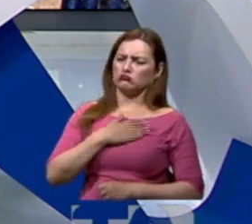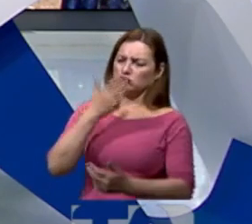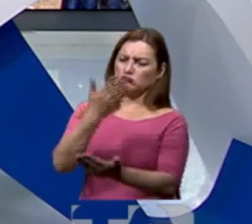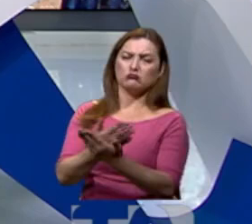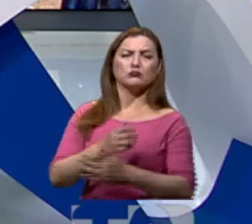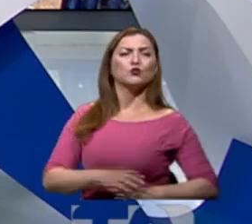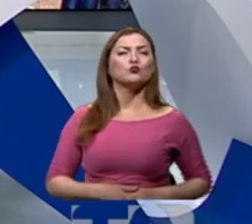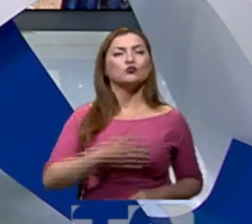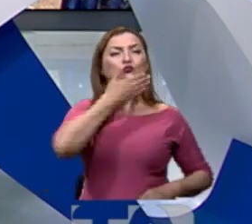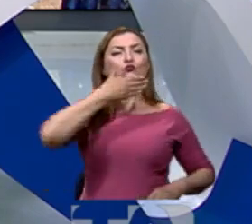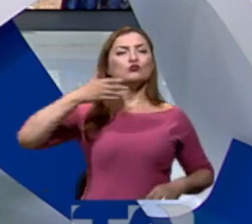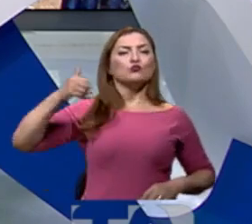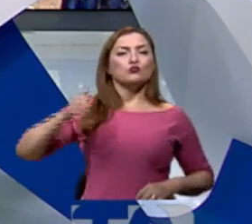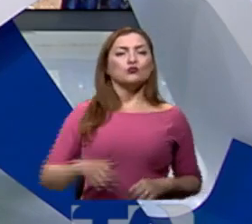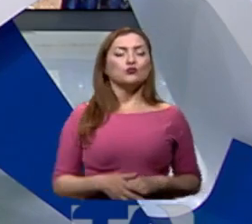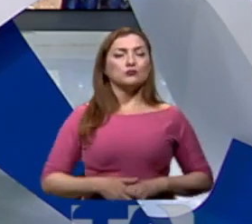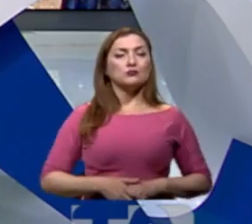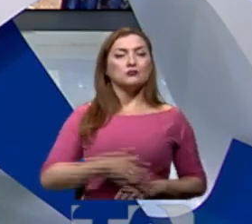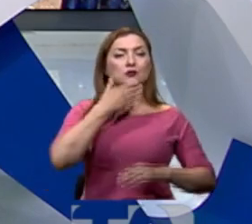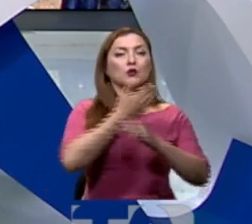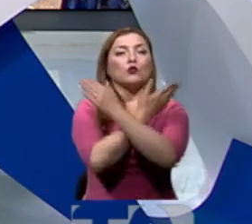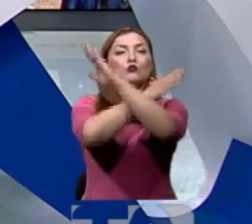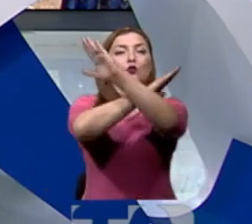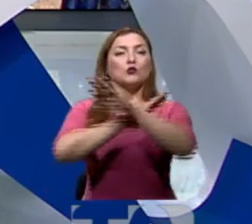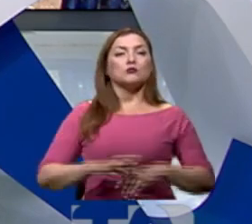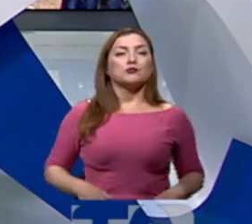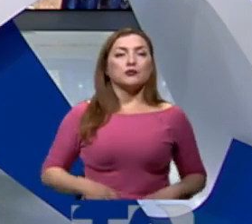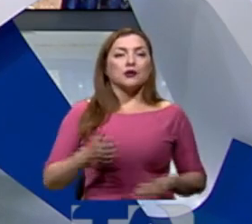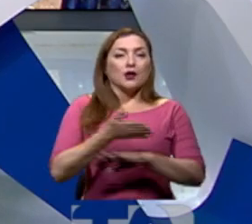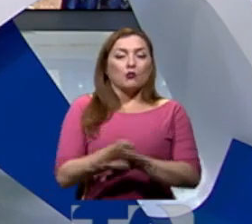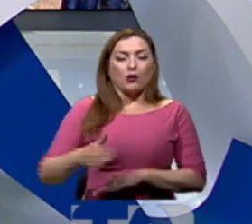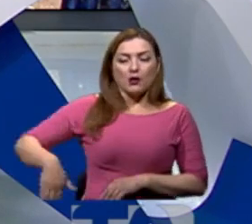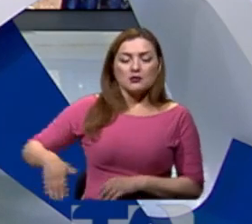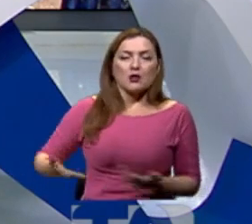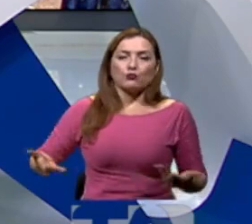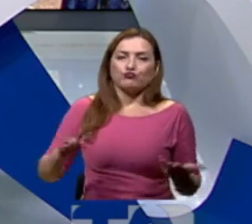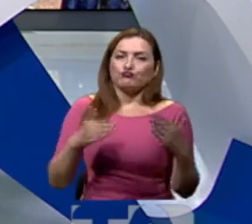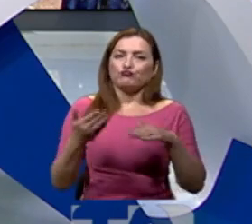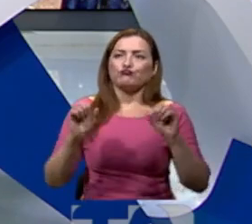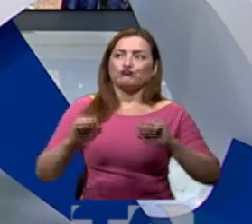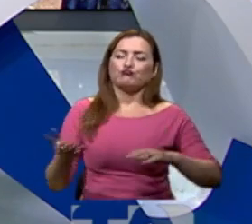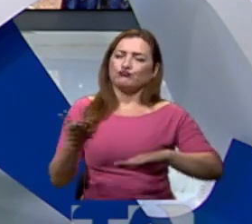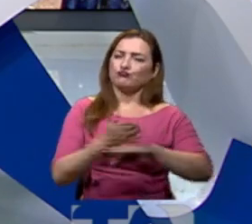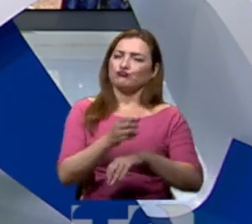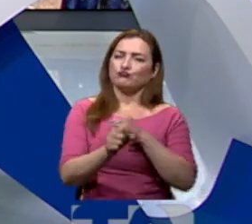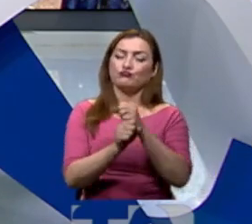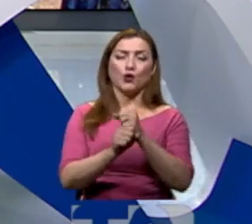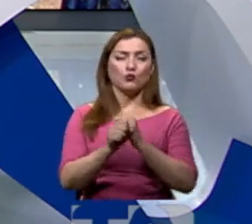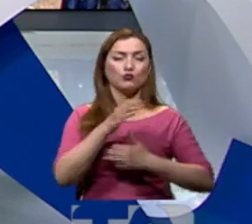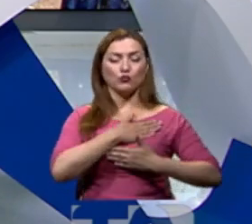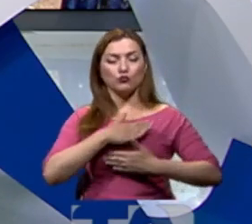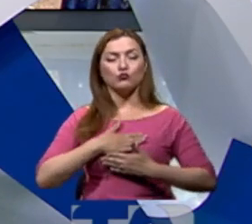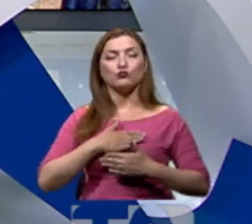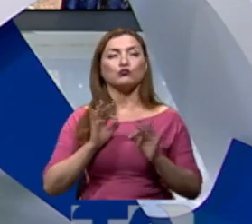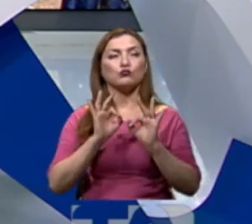porque libérese de aquello prevenir. Y cuídese. Porque después puede ser demasiado tarde. Vaya, hágase chequeos anuales. Siempre es bueno